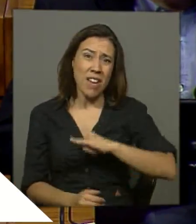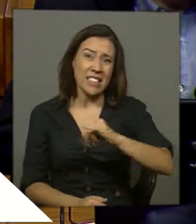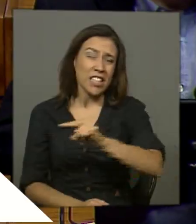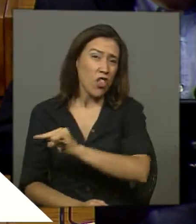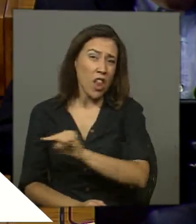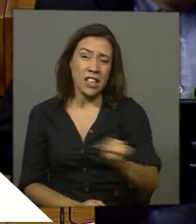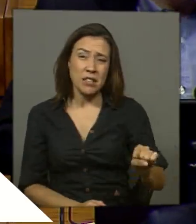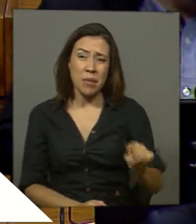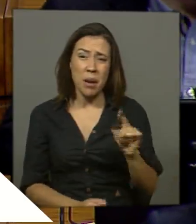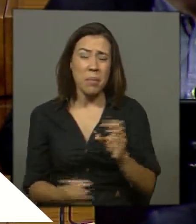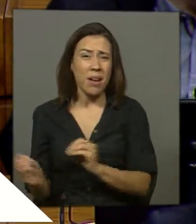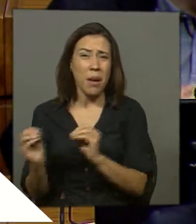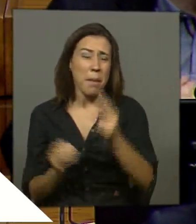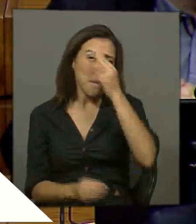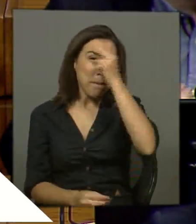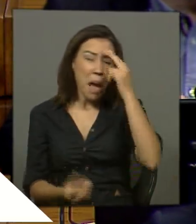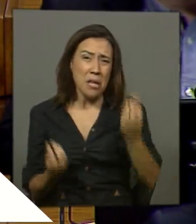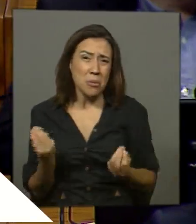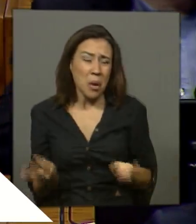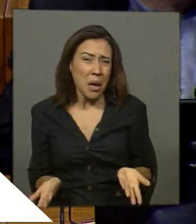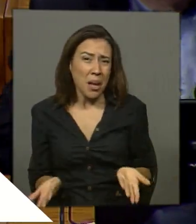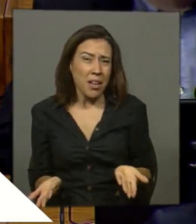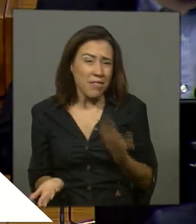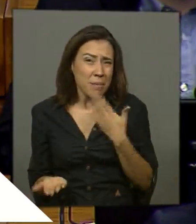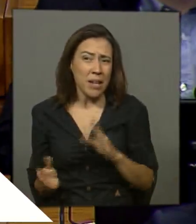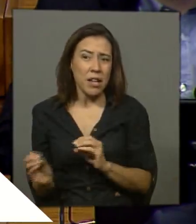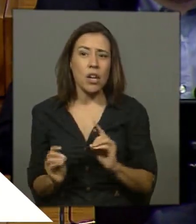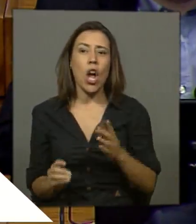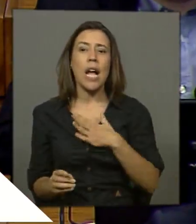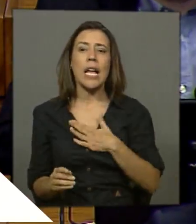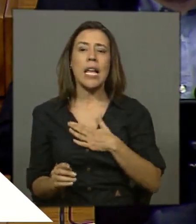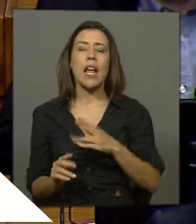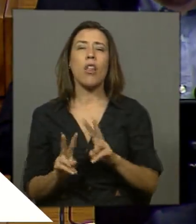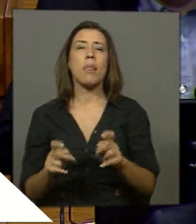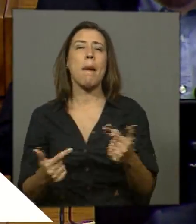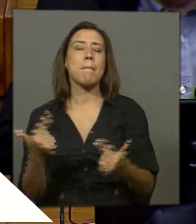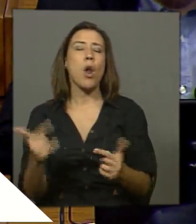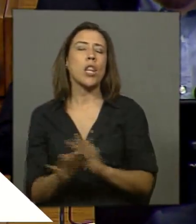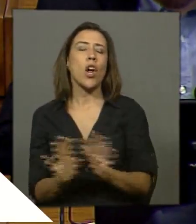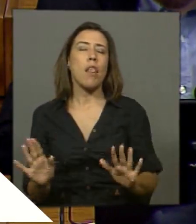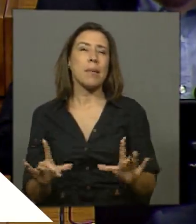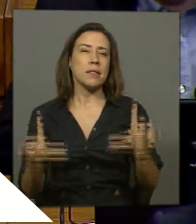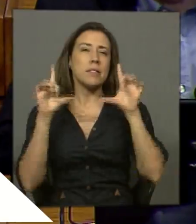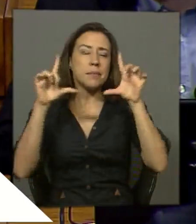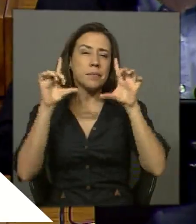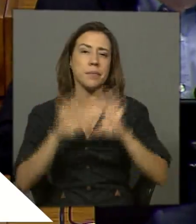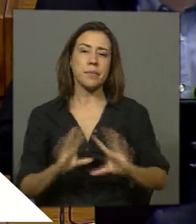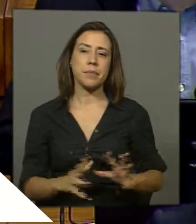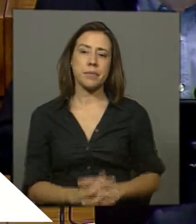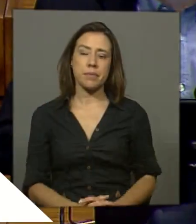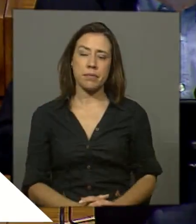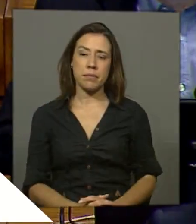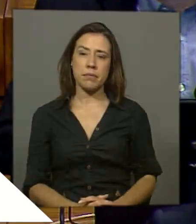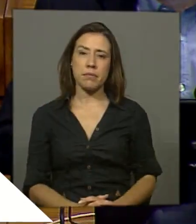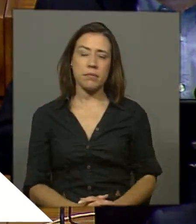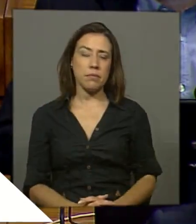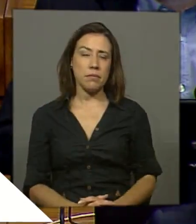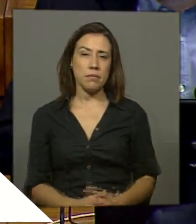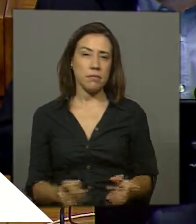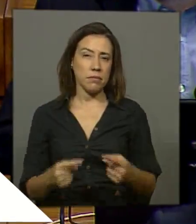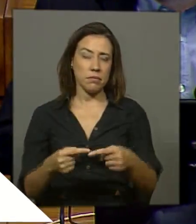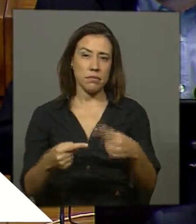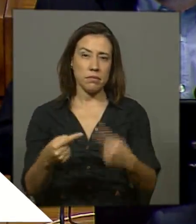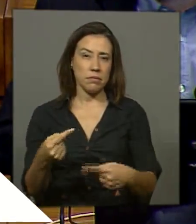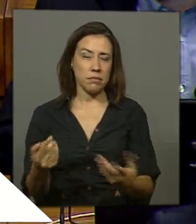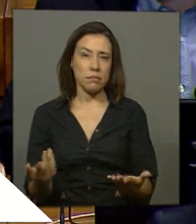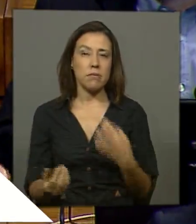semana por qué no lo dejaron Para marzo porque querían hacer un punto político in consecuencia señor